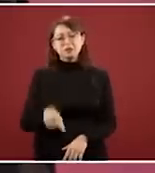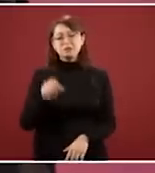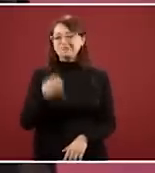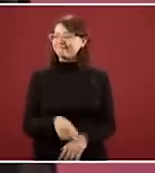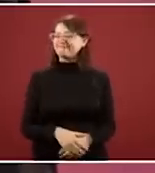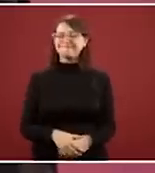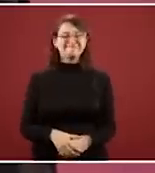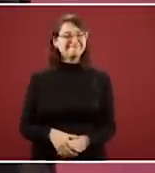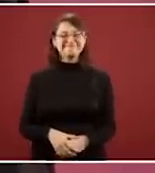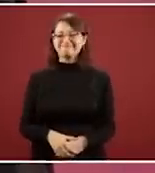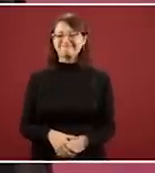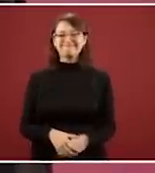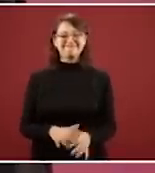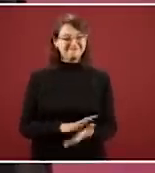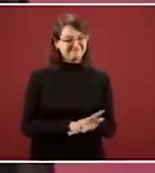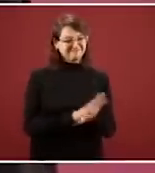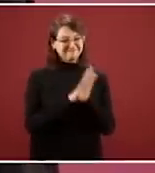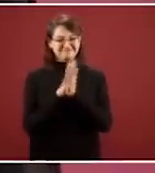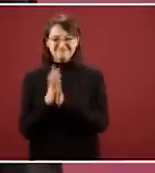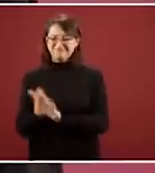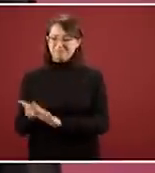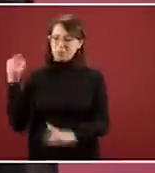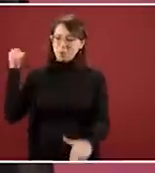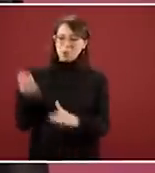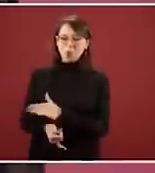sino una transformación, y esto